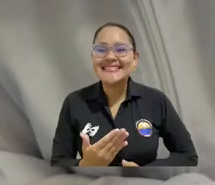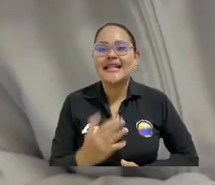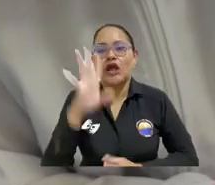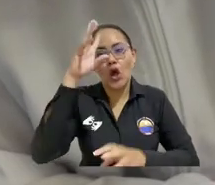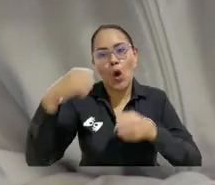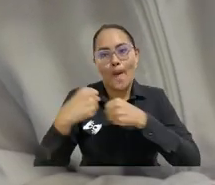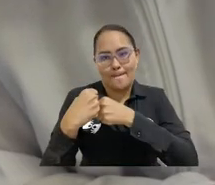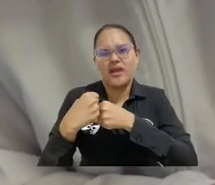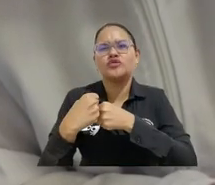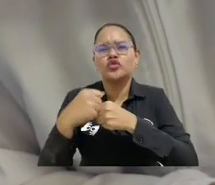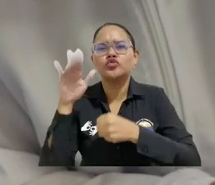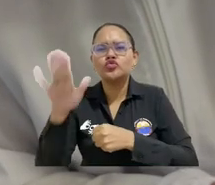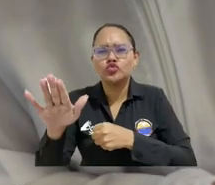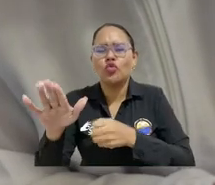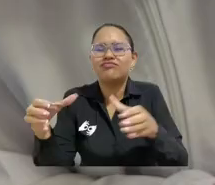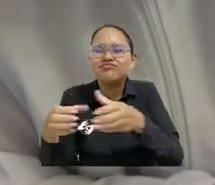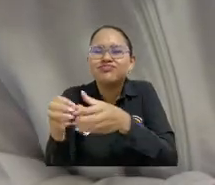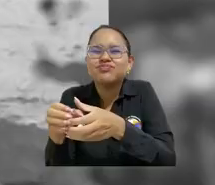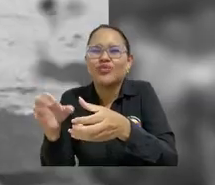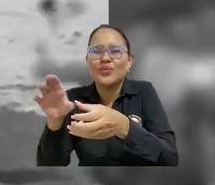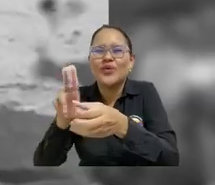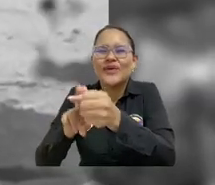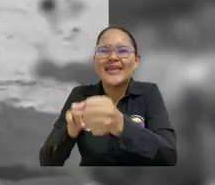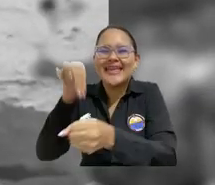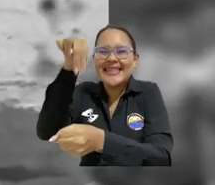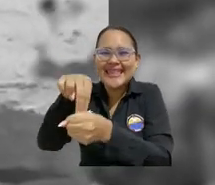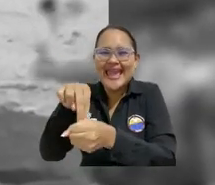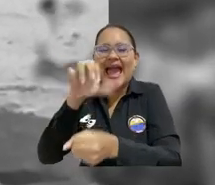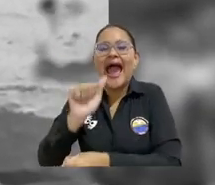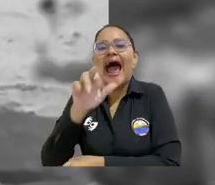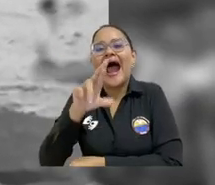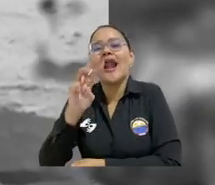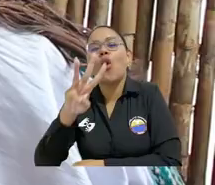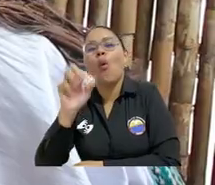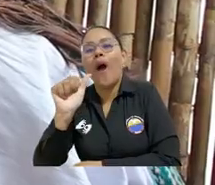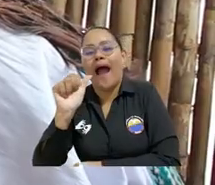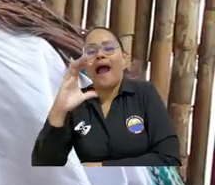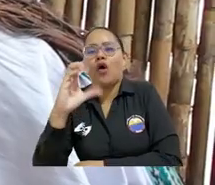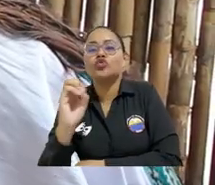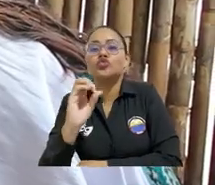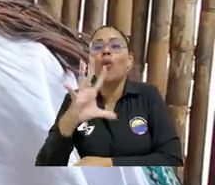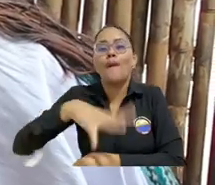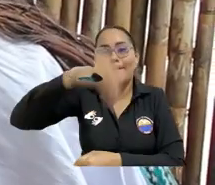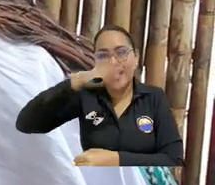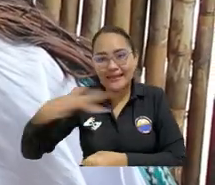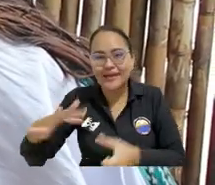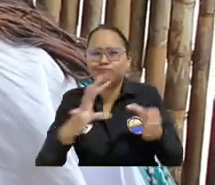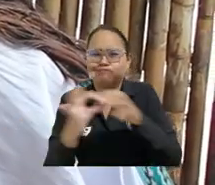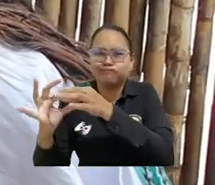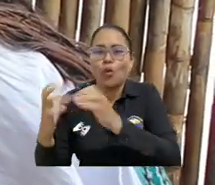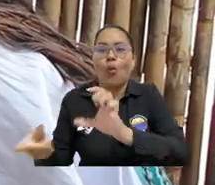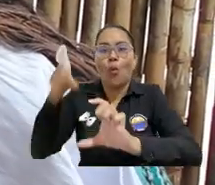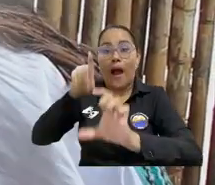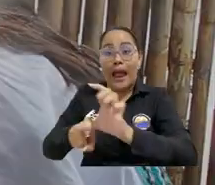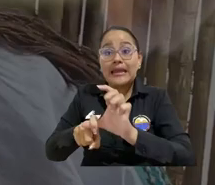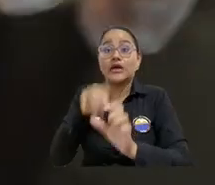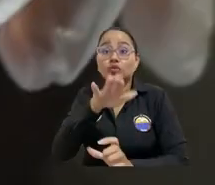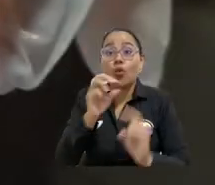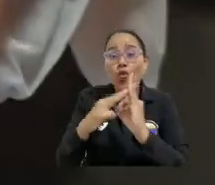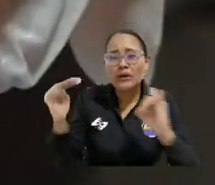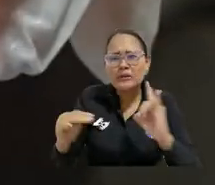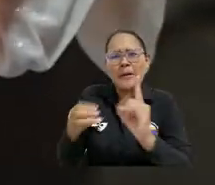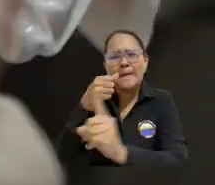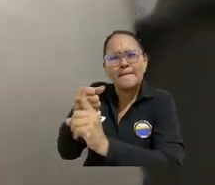Gracias al convenio de cooperación con el Cabildo Indígena Aruaco del Magdalena y La Guajira, la Universidad del Magdalena potenció su impacto